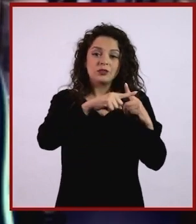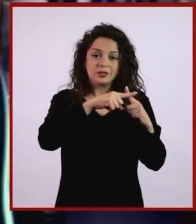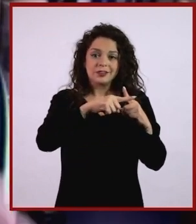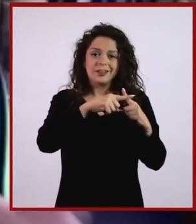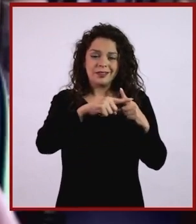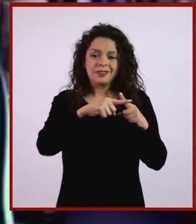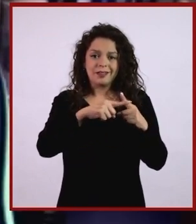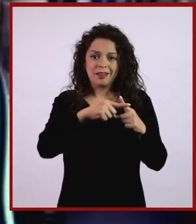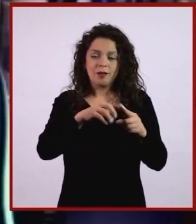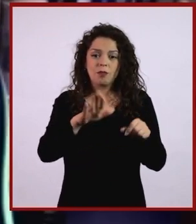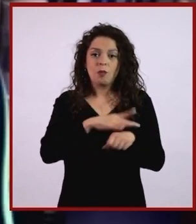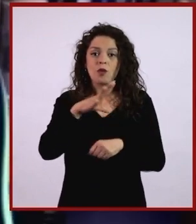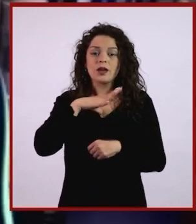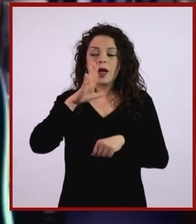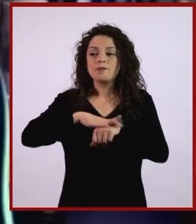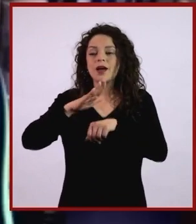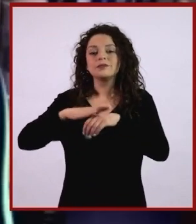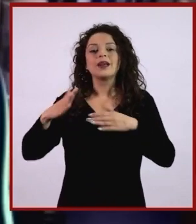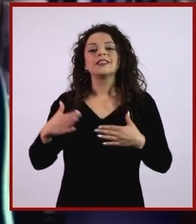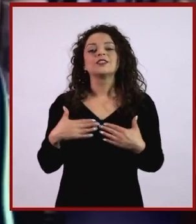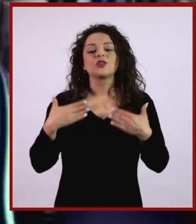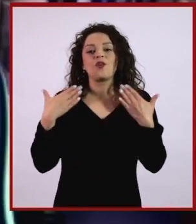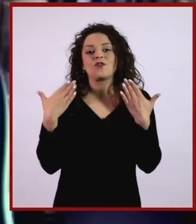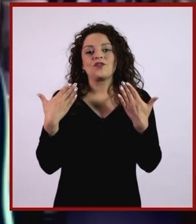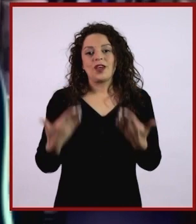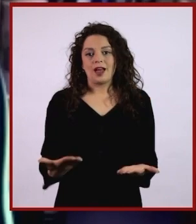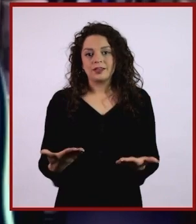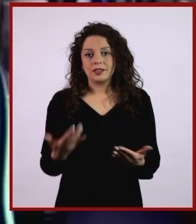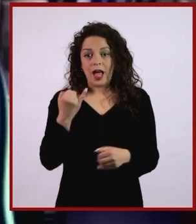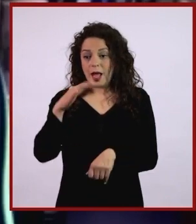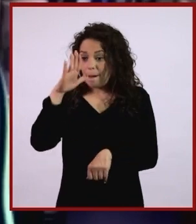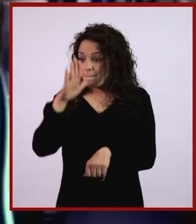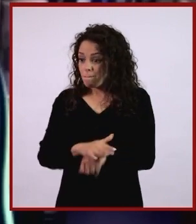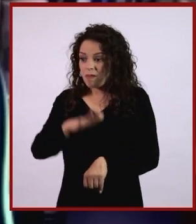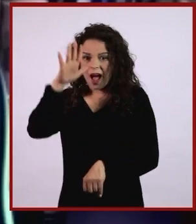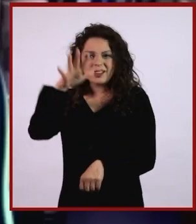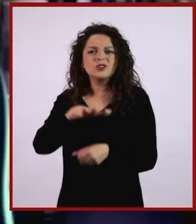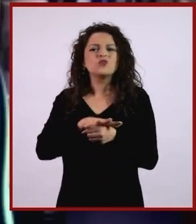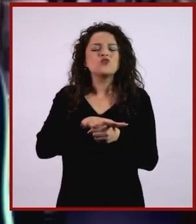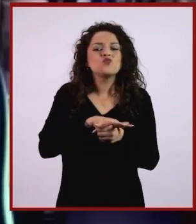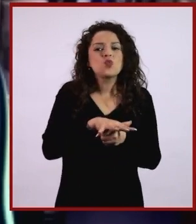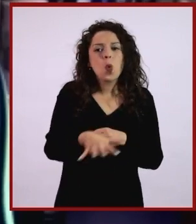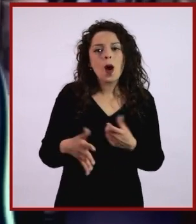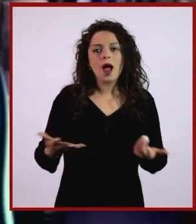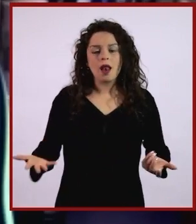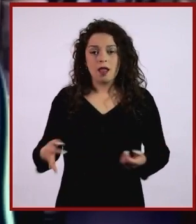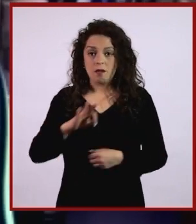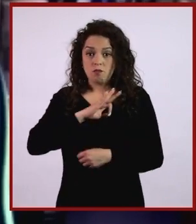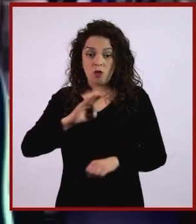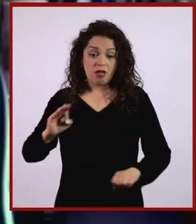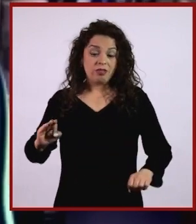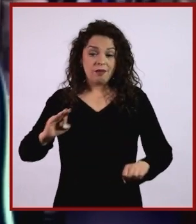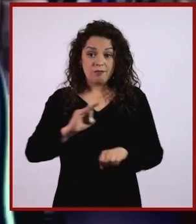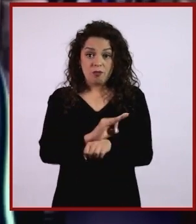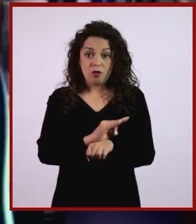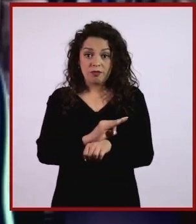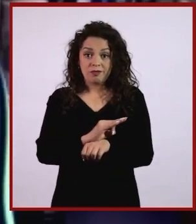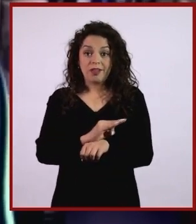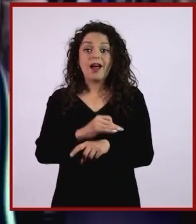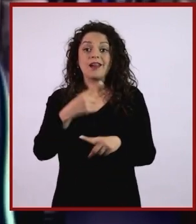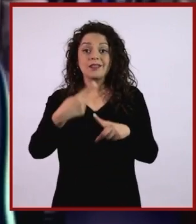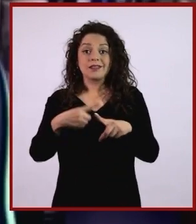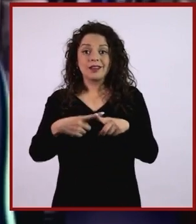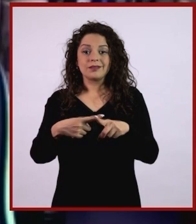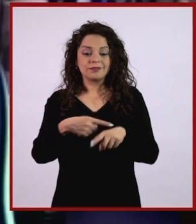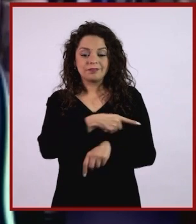positiva en cuanto genera una mayor confianza. Y sobre todo, la mayor confianza es algo que puede proteger